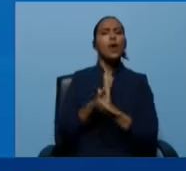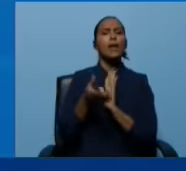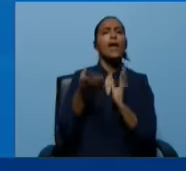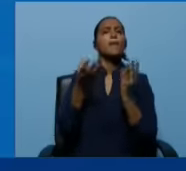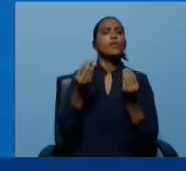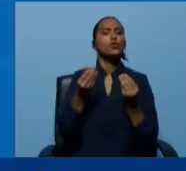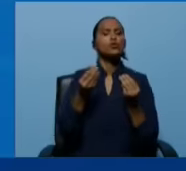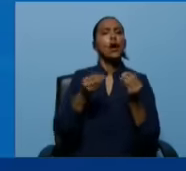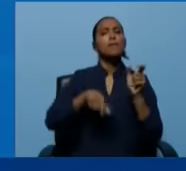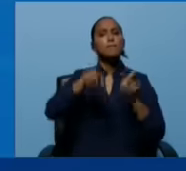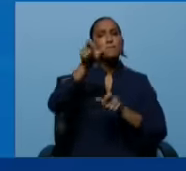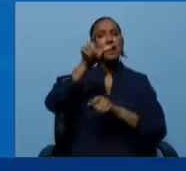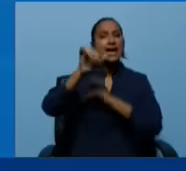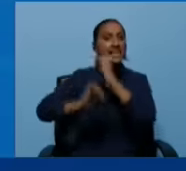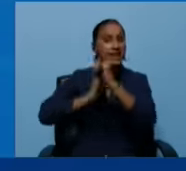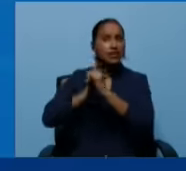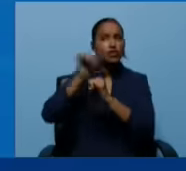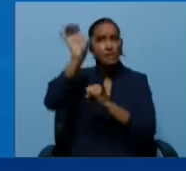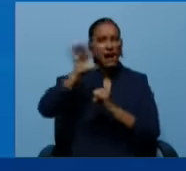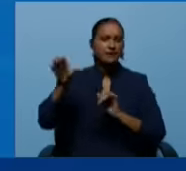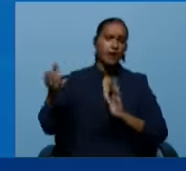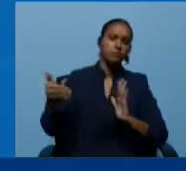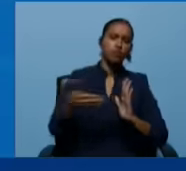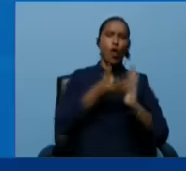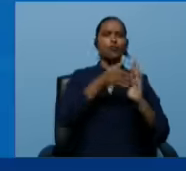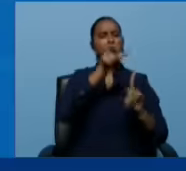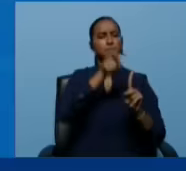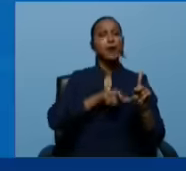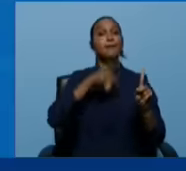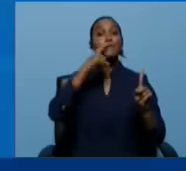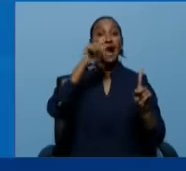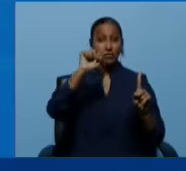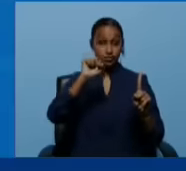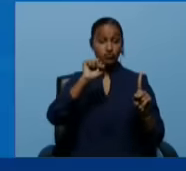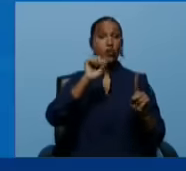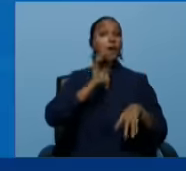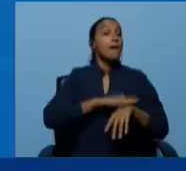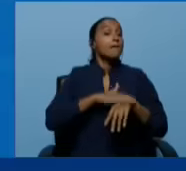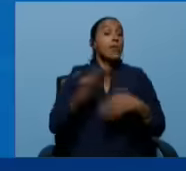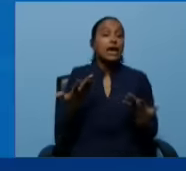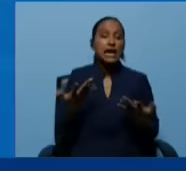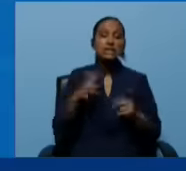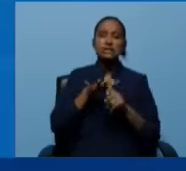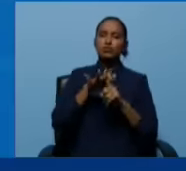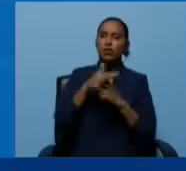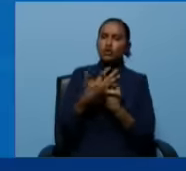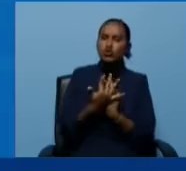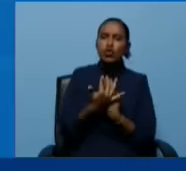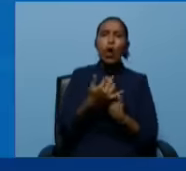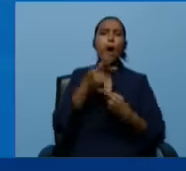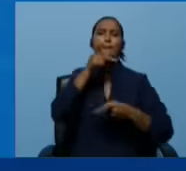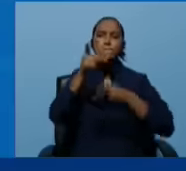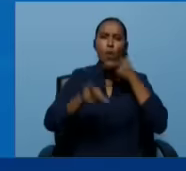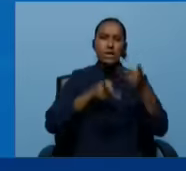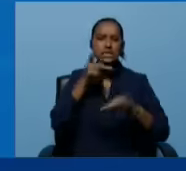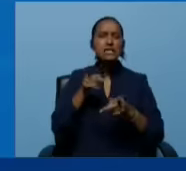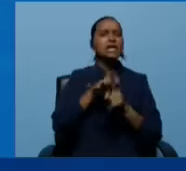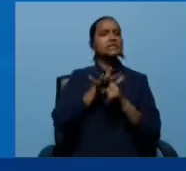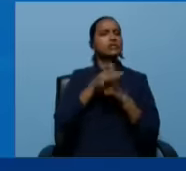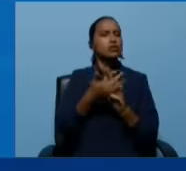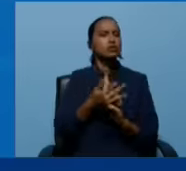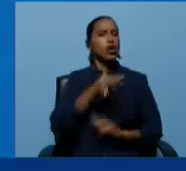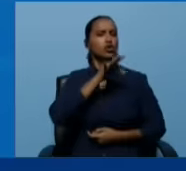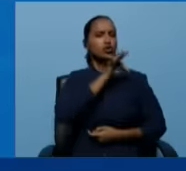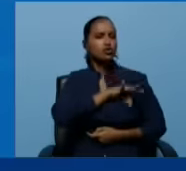poderes transnacionales. En las peores condiciones políticas, geopolíticas, sociales y económicas